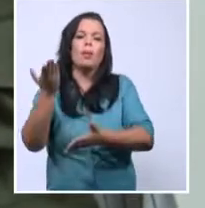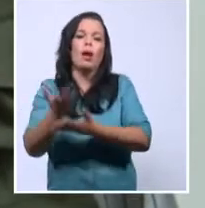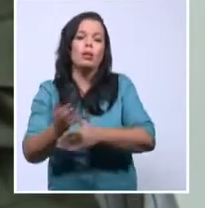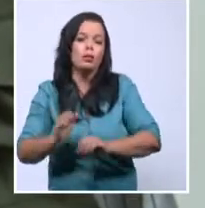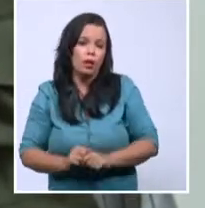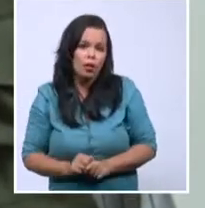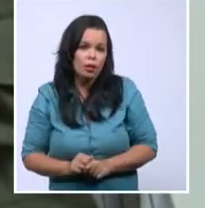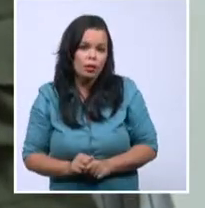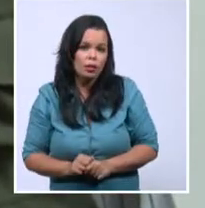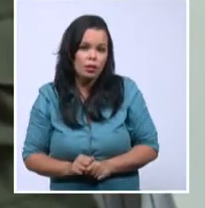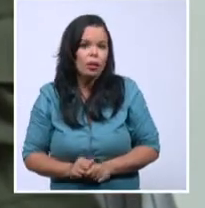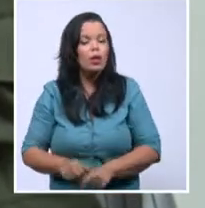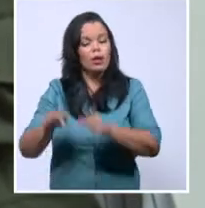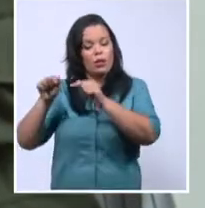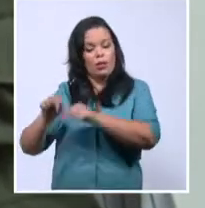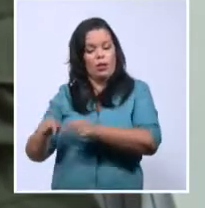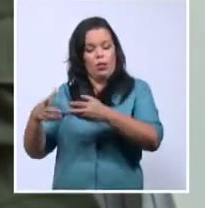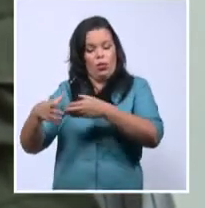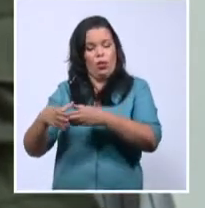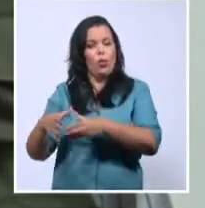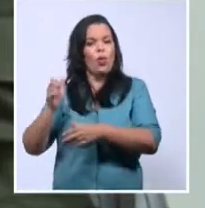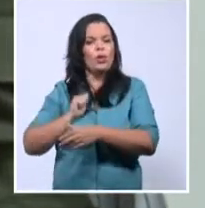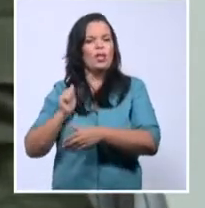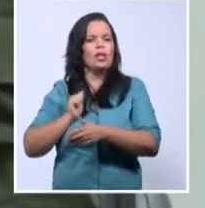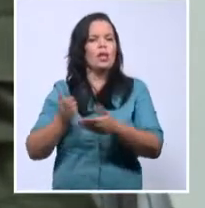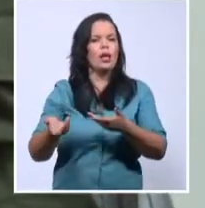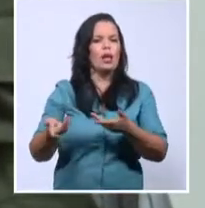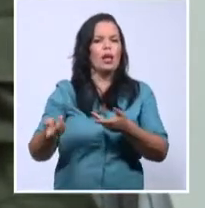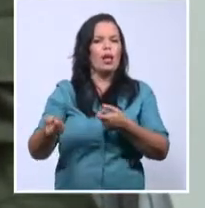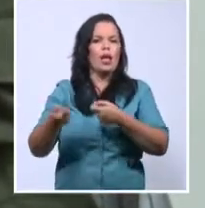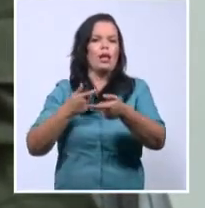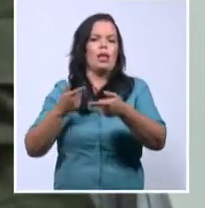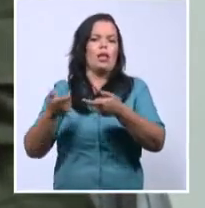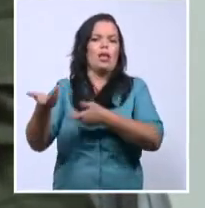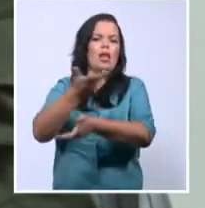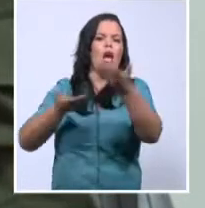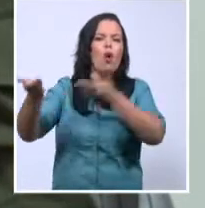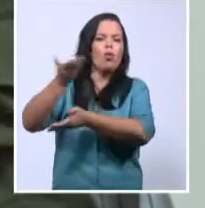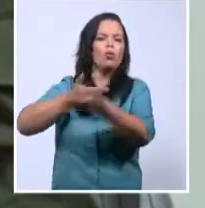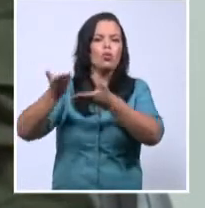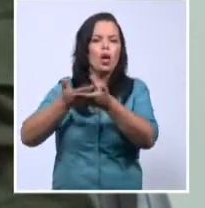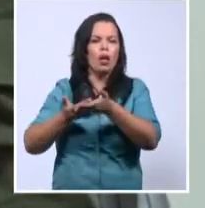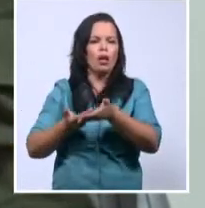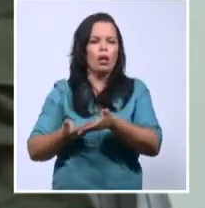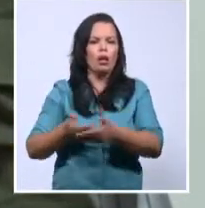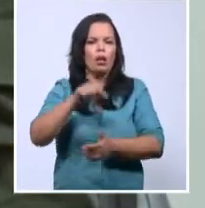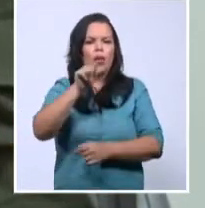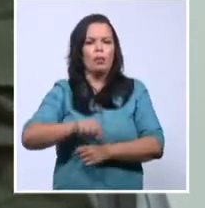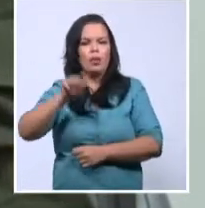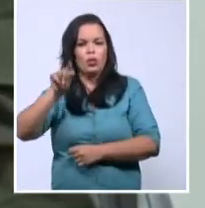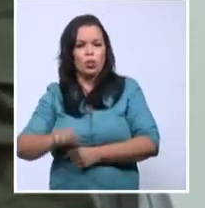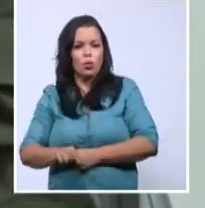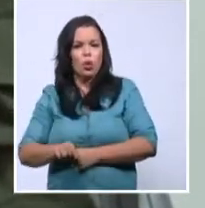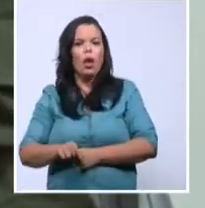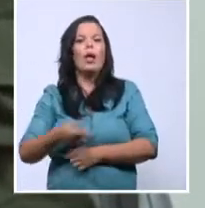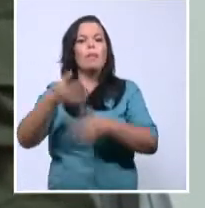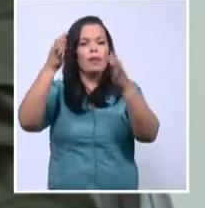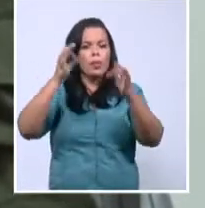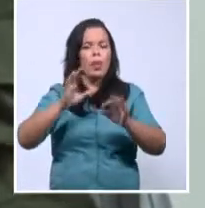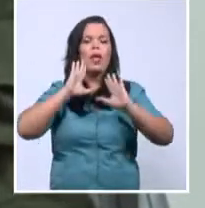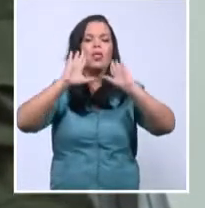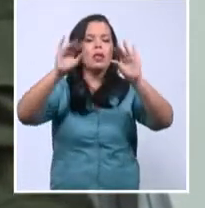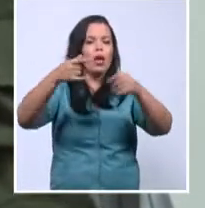participantes. Están tratando de que negociemos con personas que son confesos, que reciben dinero de las agencias federales norteamericanas y que